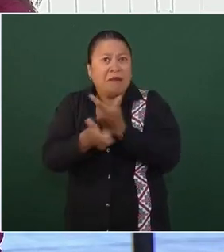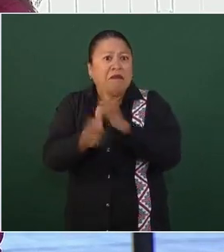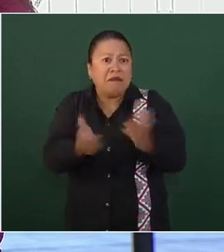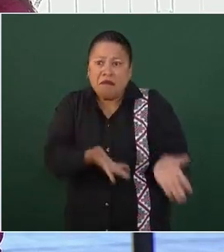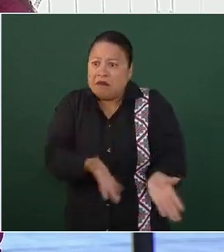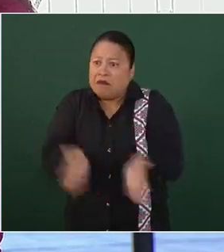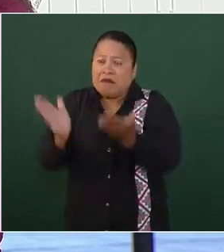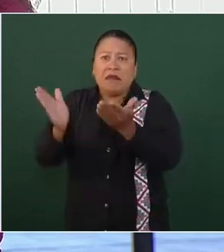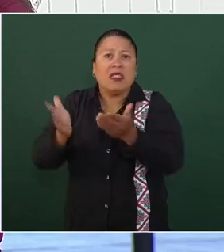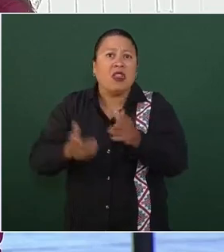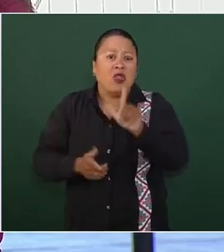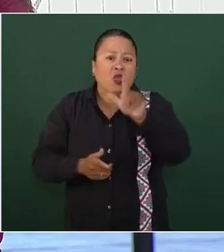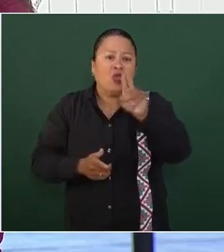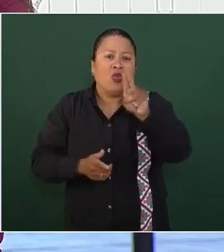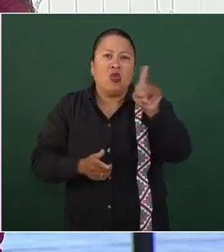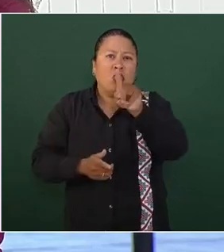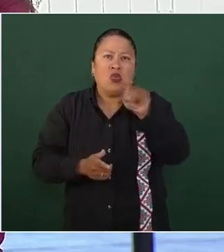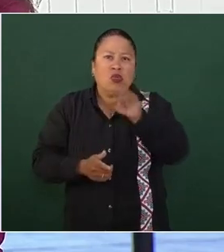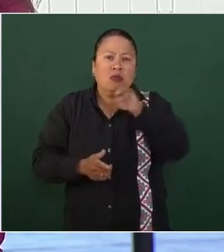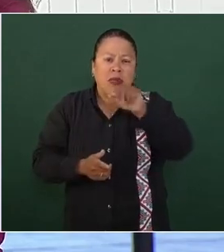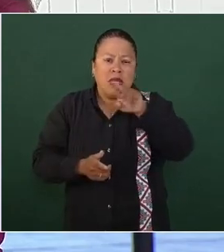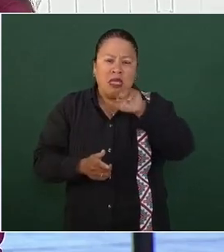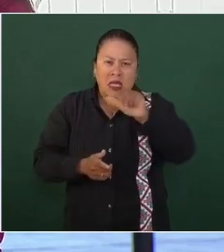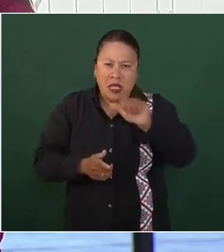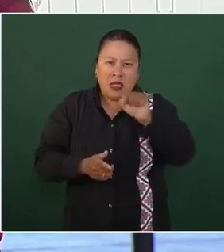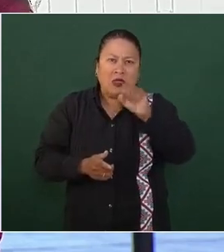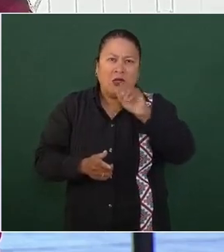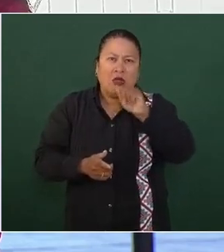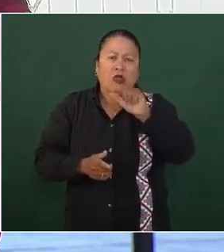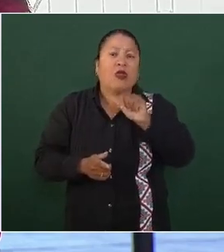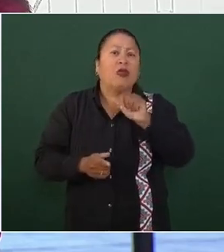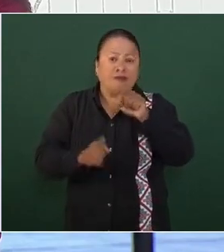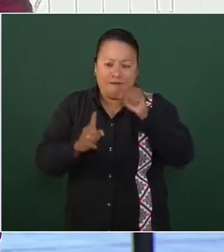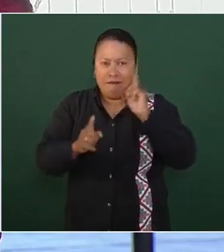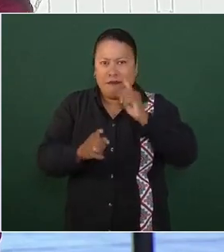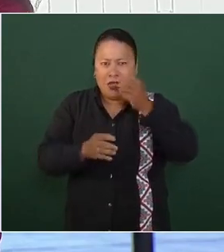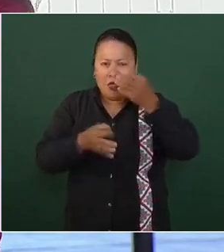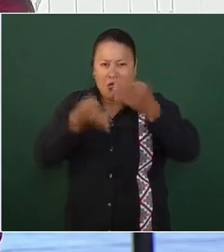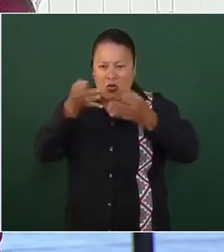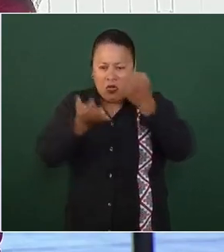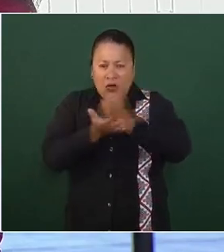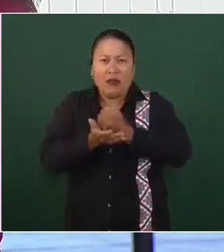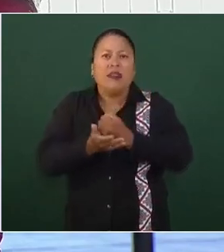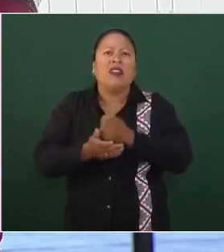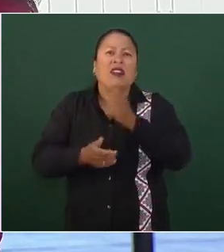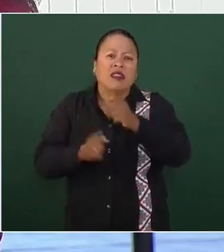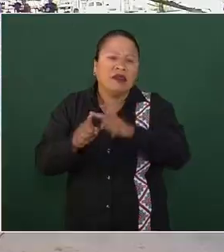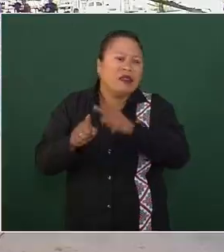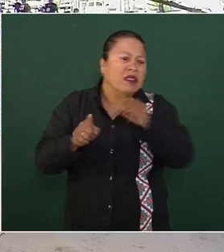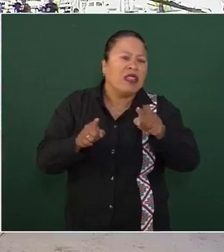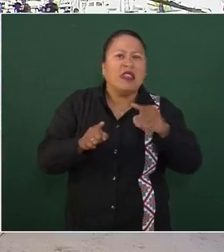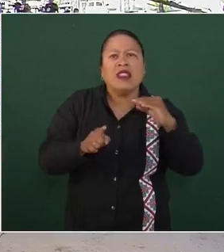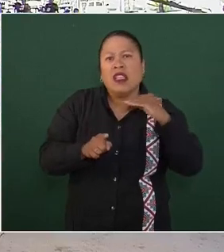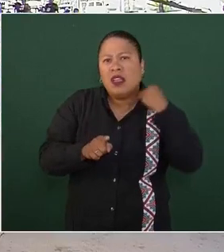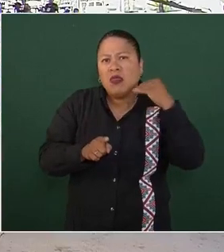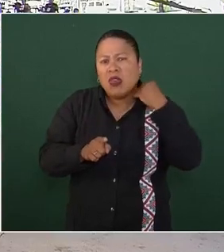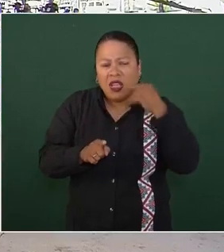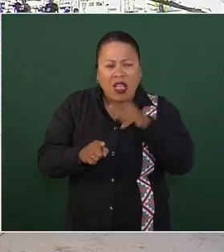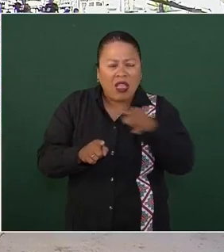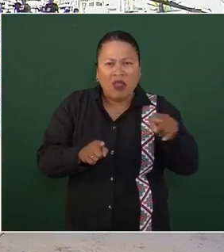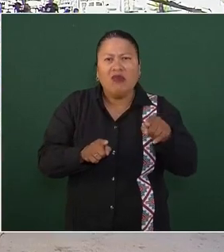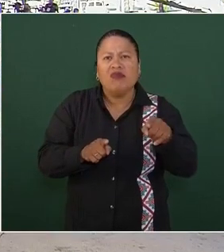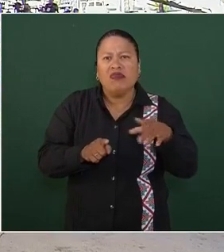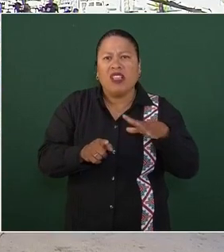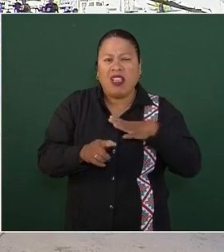juez Luz María Soto Jiménez que sostiene una relación sentimental con los abogados que defienden